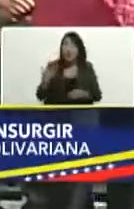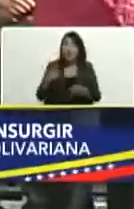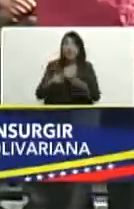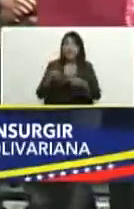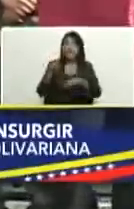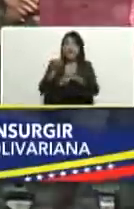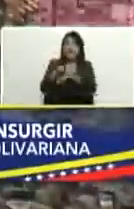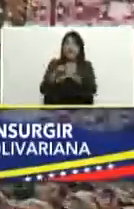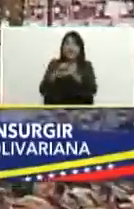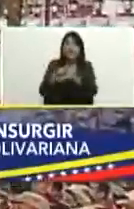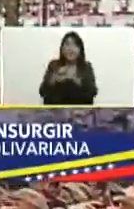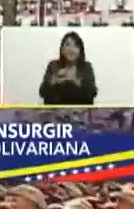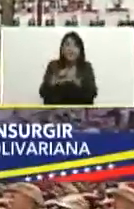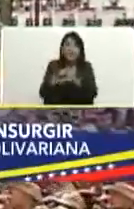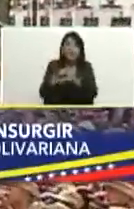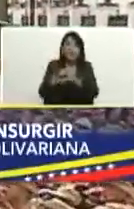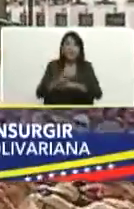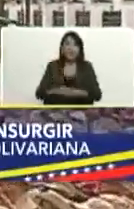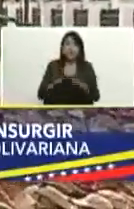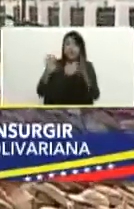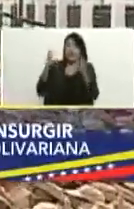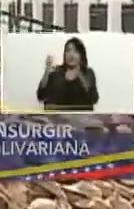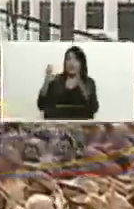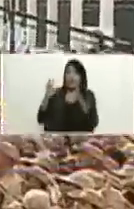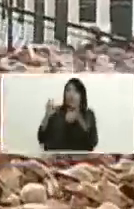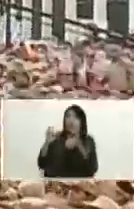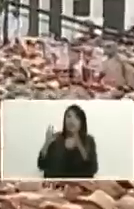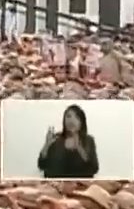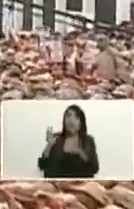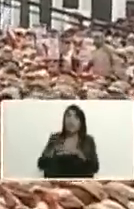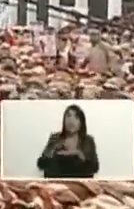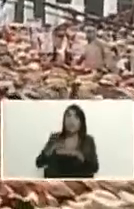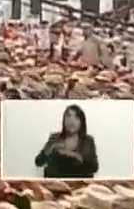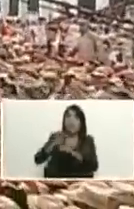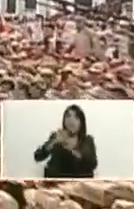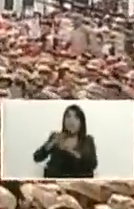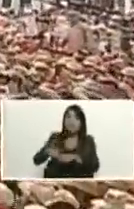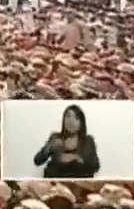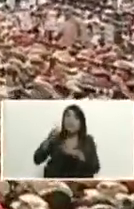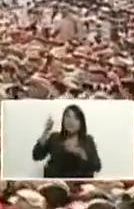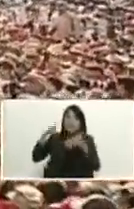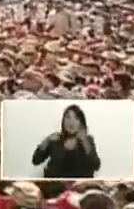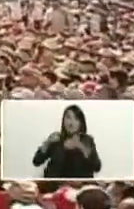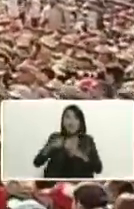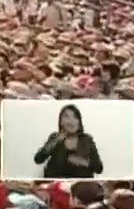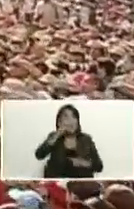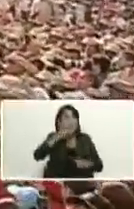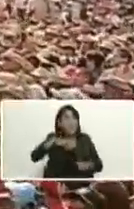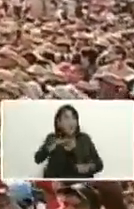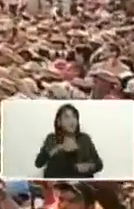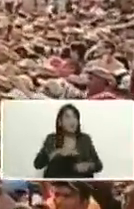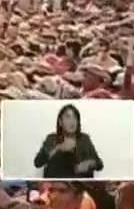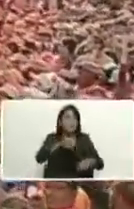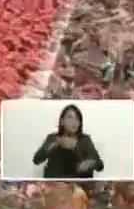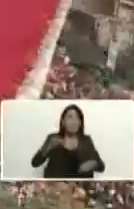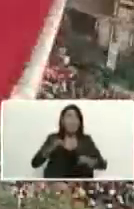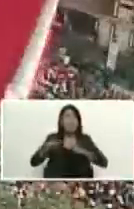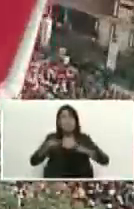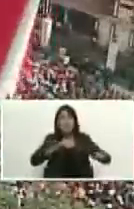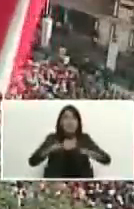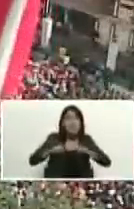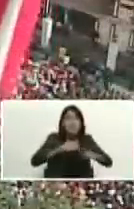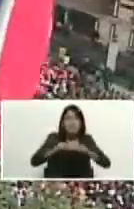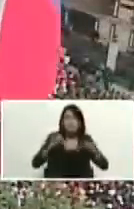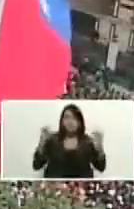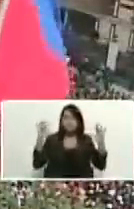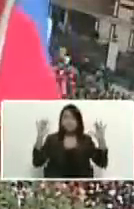lugares estaba celebrando, el pueblo se estaba moviendo para conseguir el objetivo de devolver a